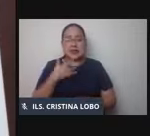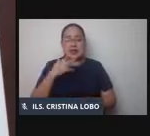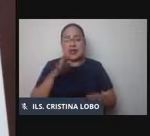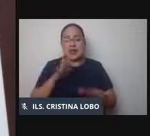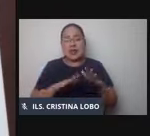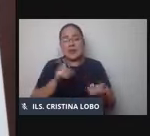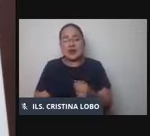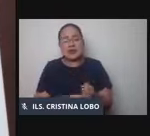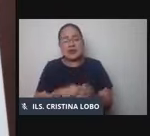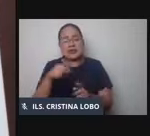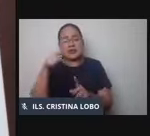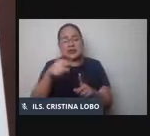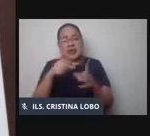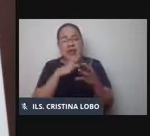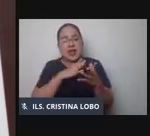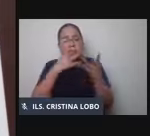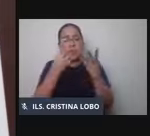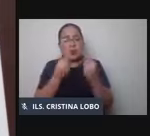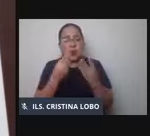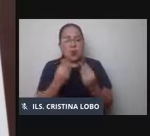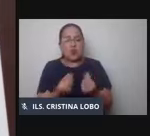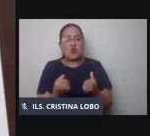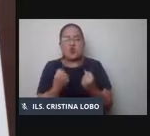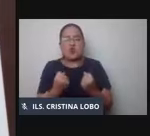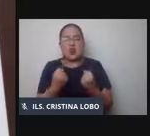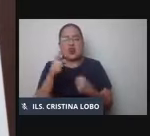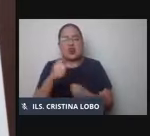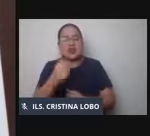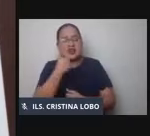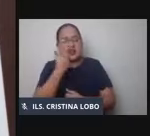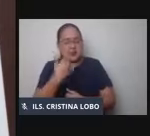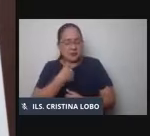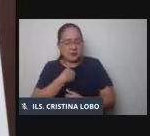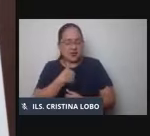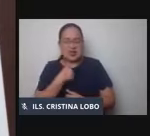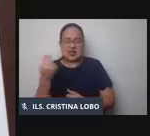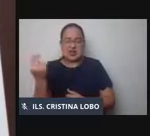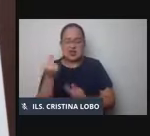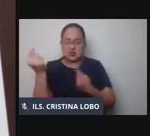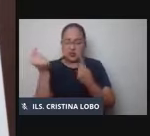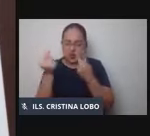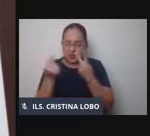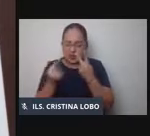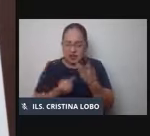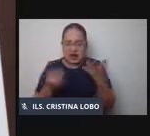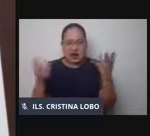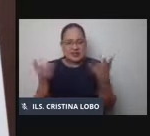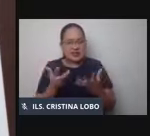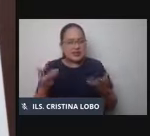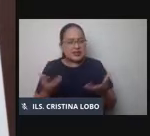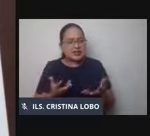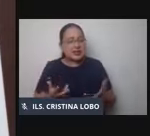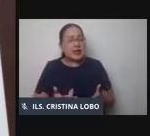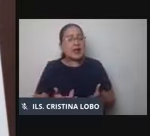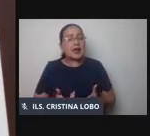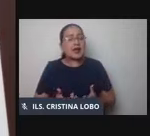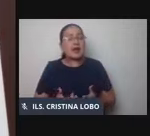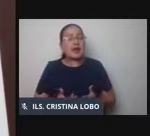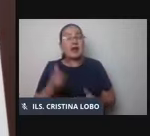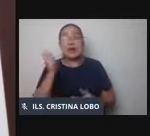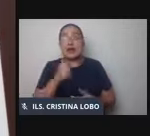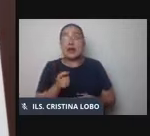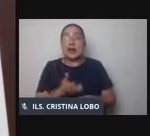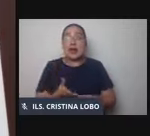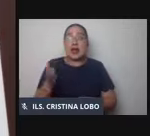en su ser exigencias muy altas para consigo mismas. ¿Se dan cuenta cómo el sentimiento de